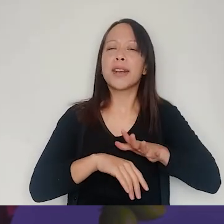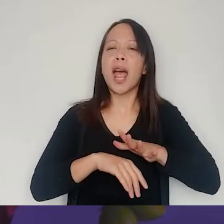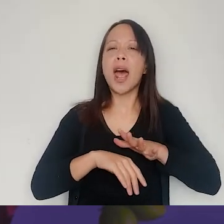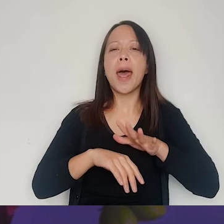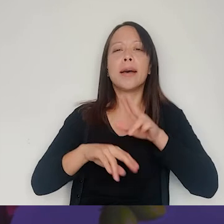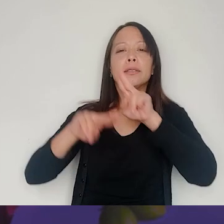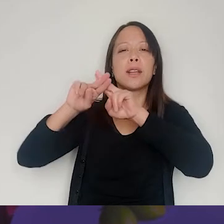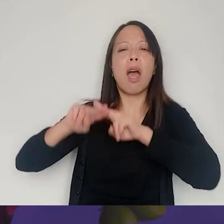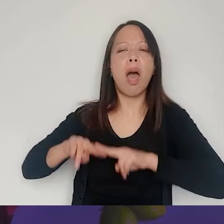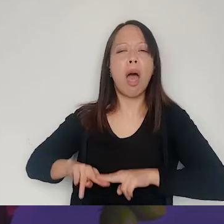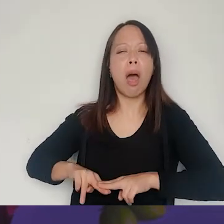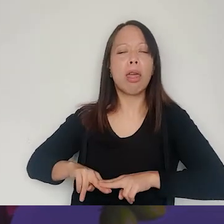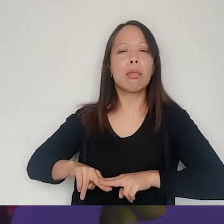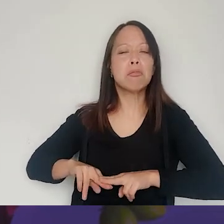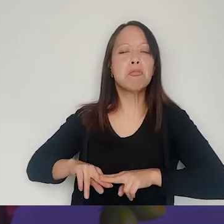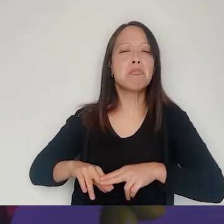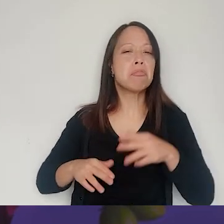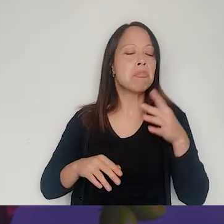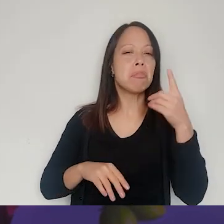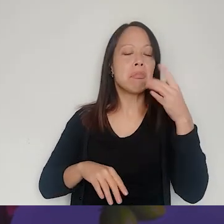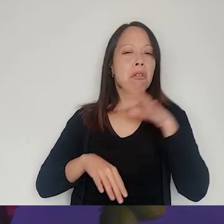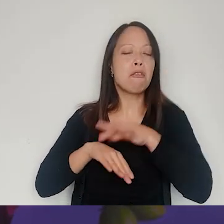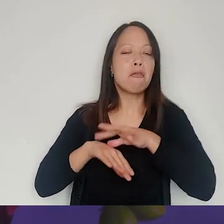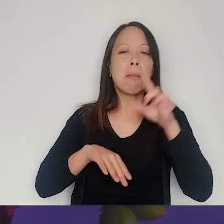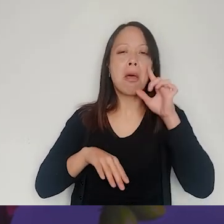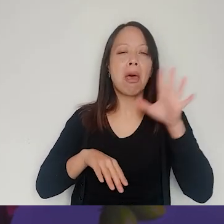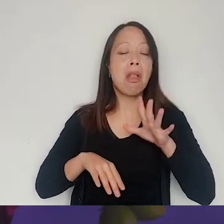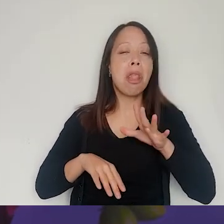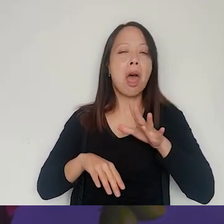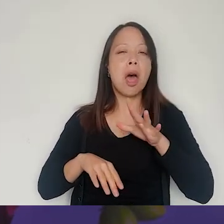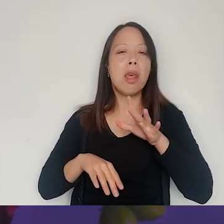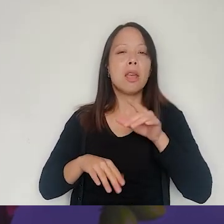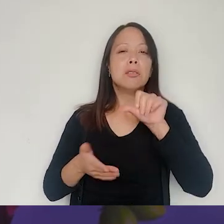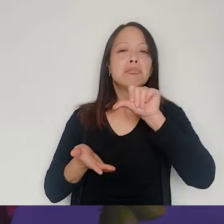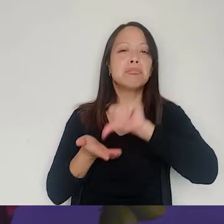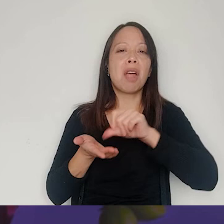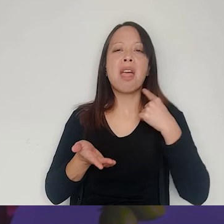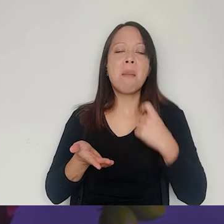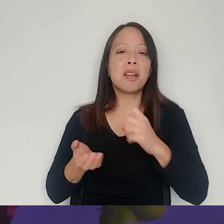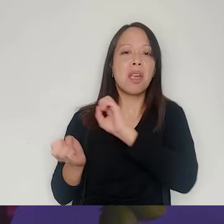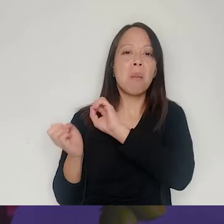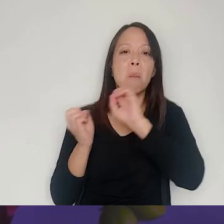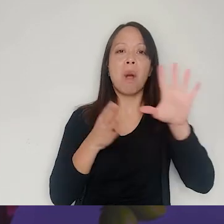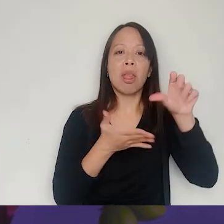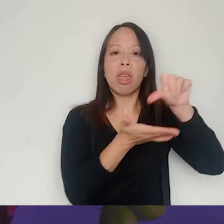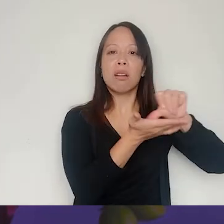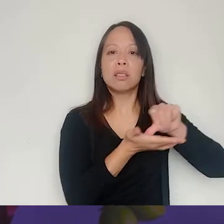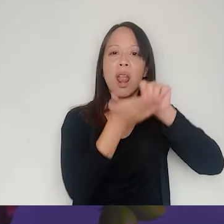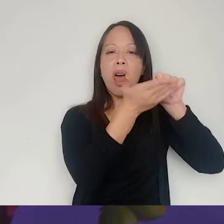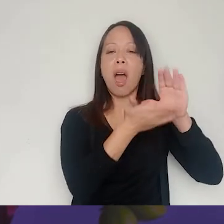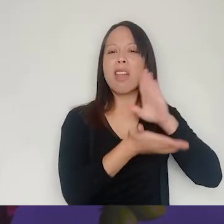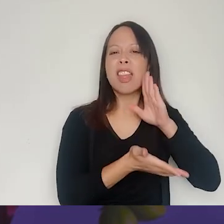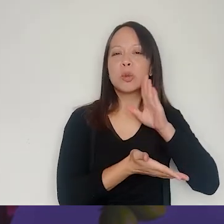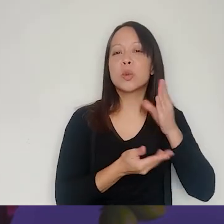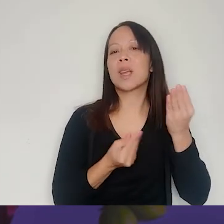de nuestras enfermedades y no esté reconocido, pues tendremos, ¿no?, que mandar a nuestros médicos allí a Estados Unidos,